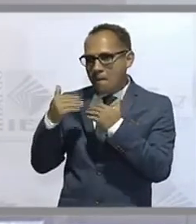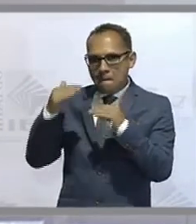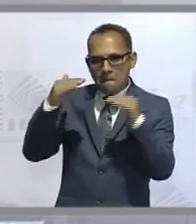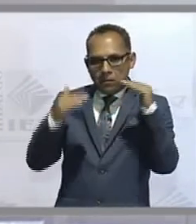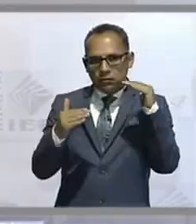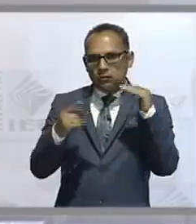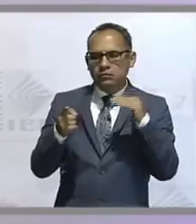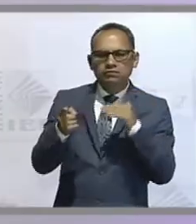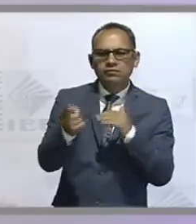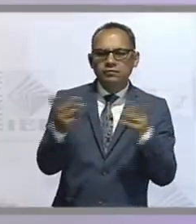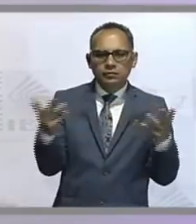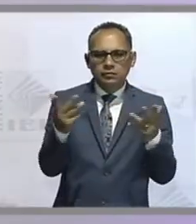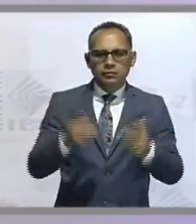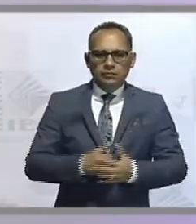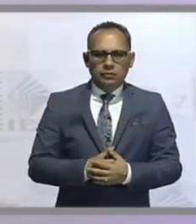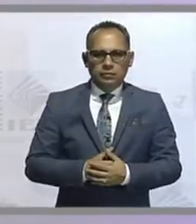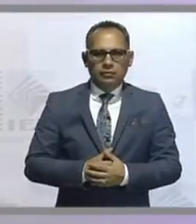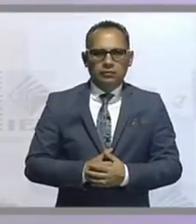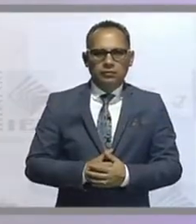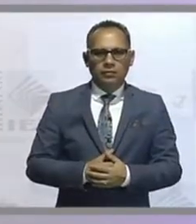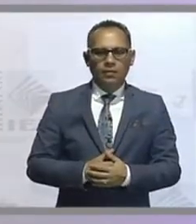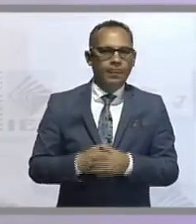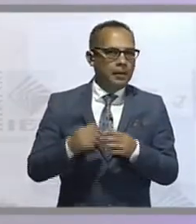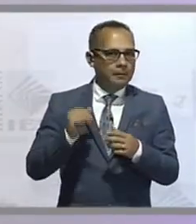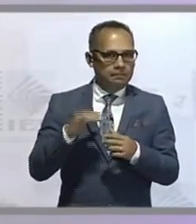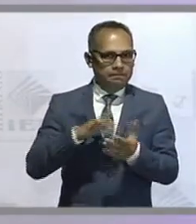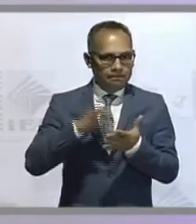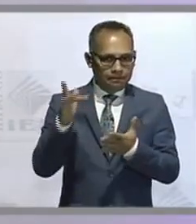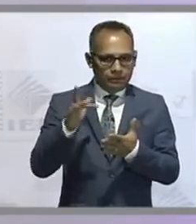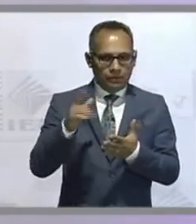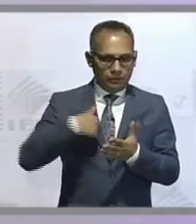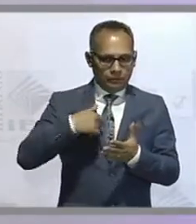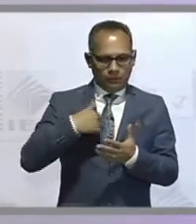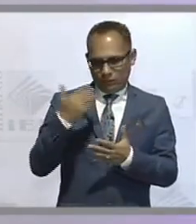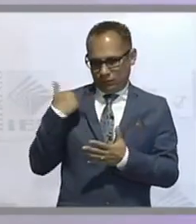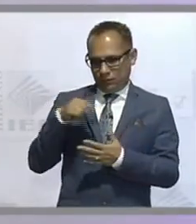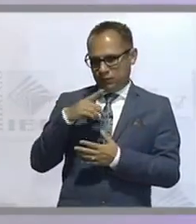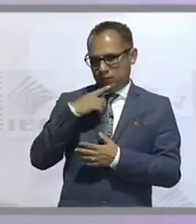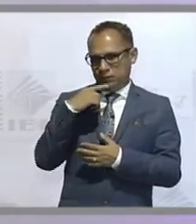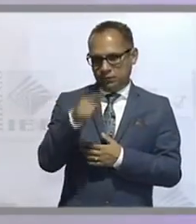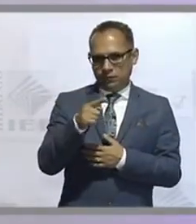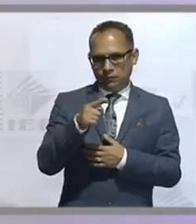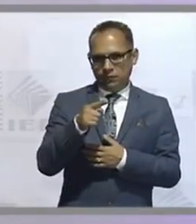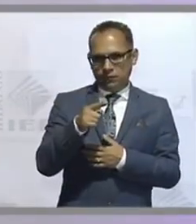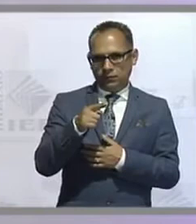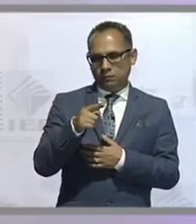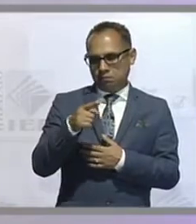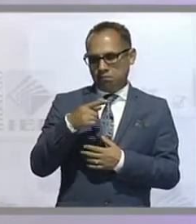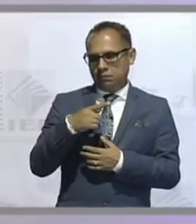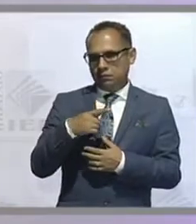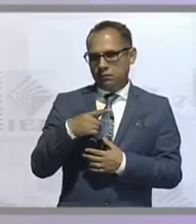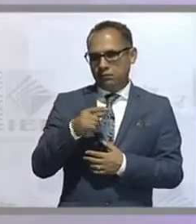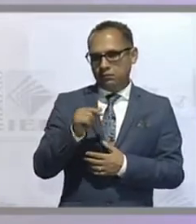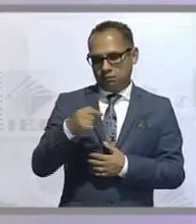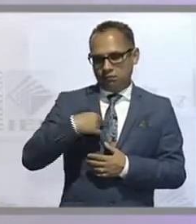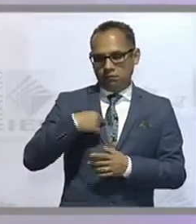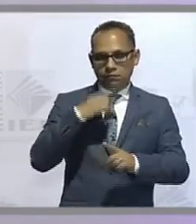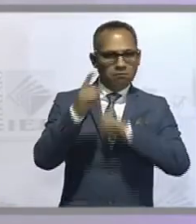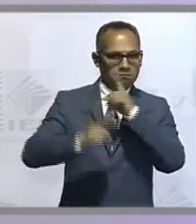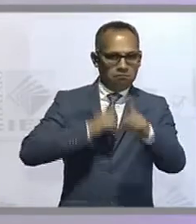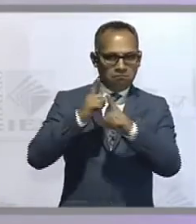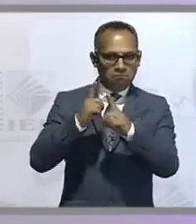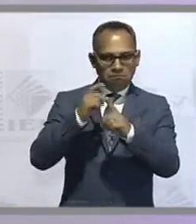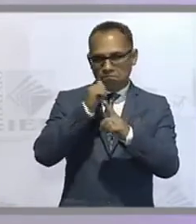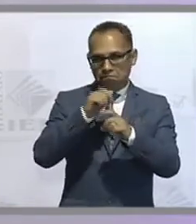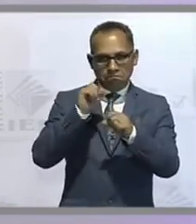respecto 6 gracias comisiones soy deportista me considero así porque durante más de 15 años he